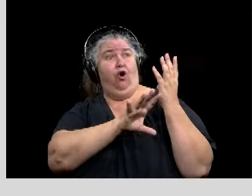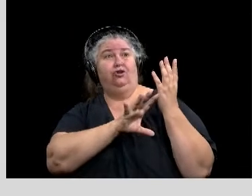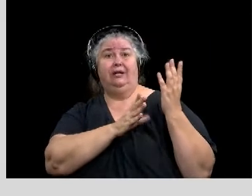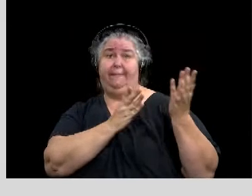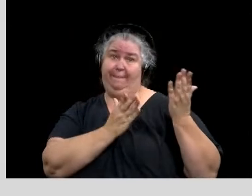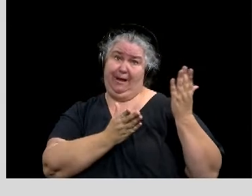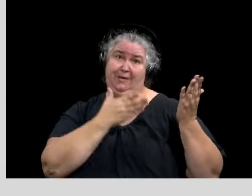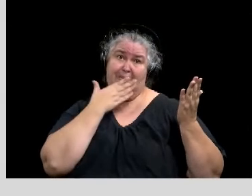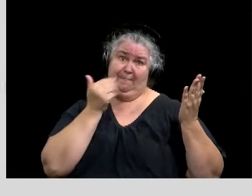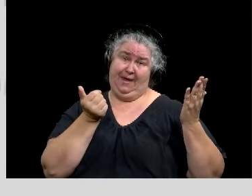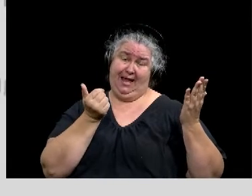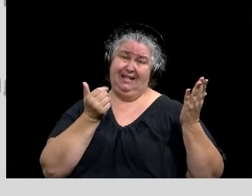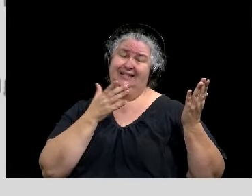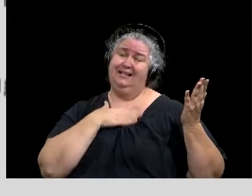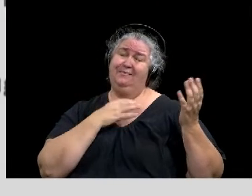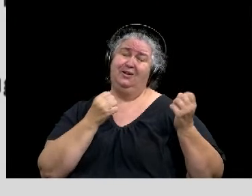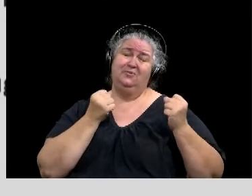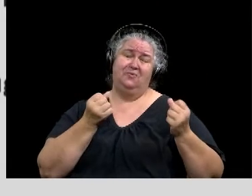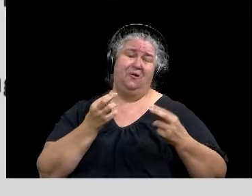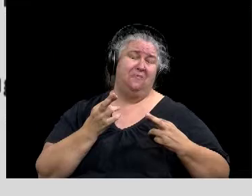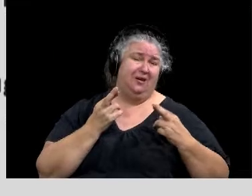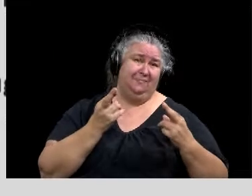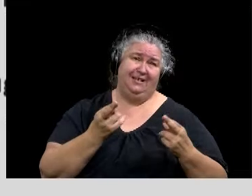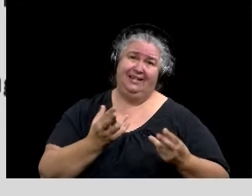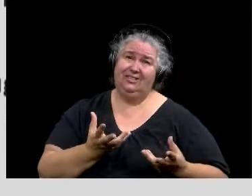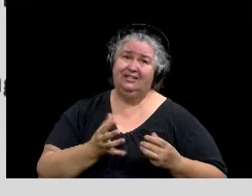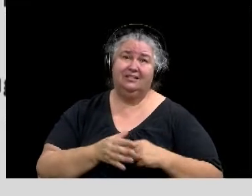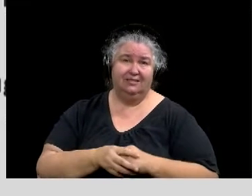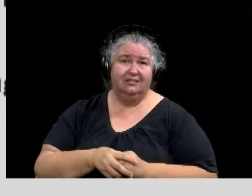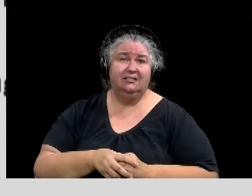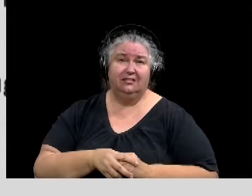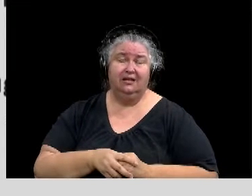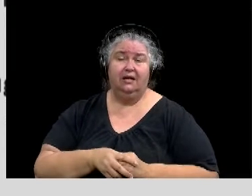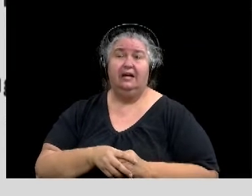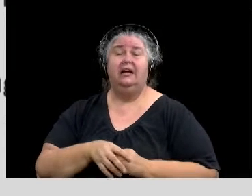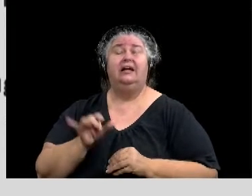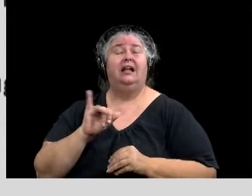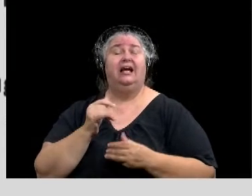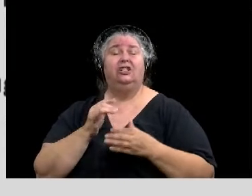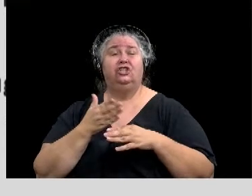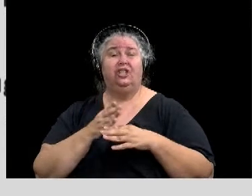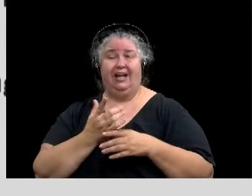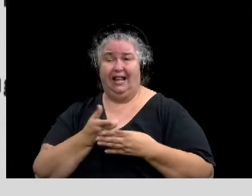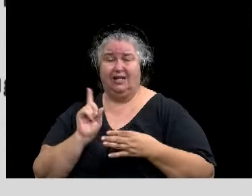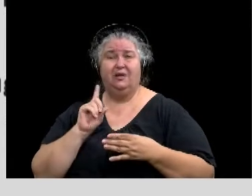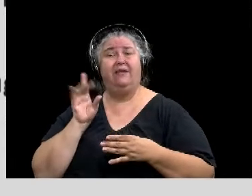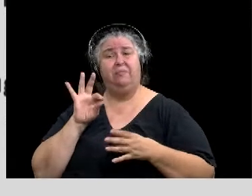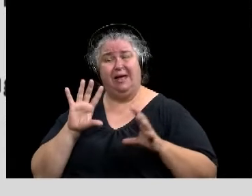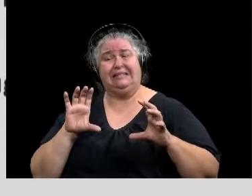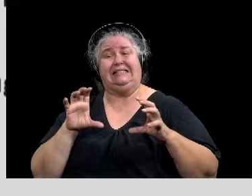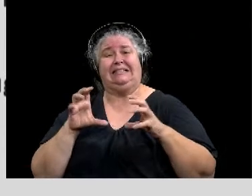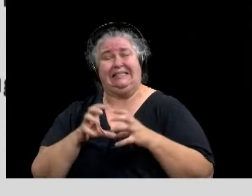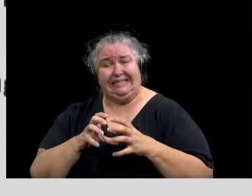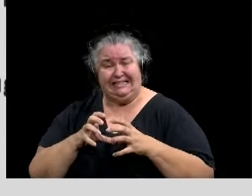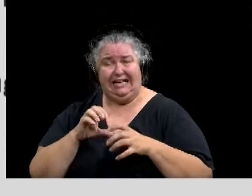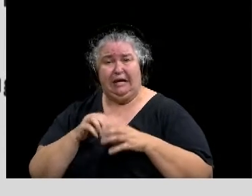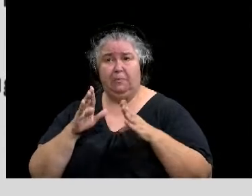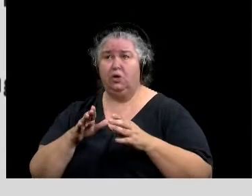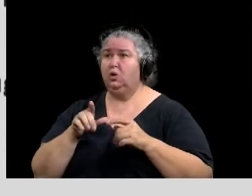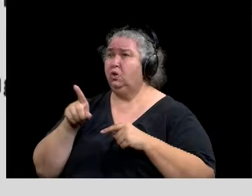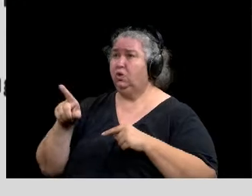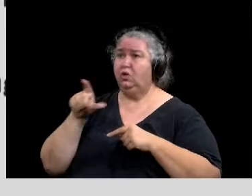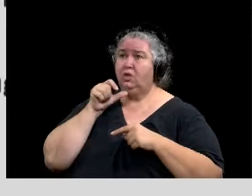sus fiestas con los demás en su casa nomás eviten los grupos eventos y se tienen que